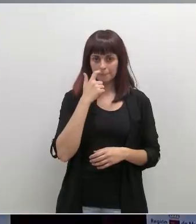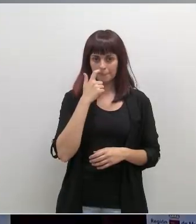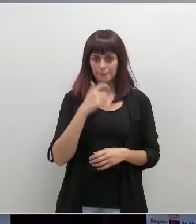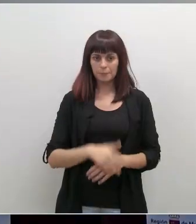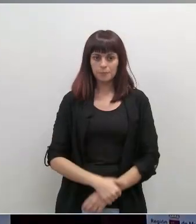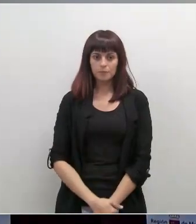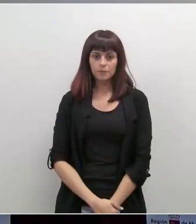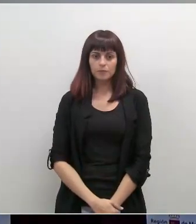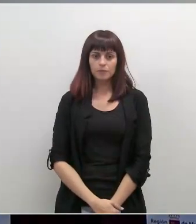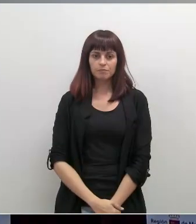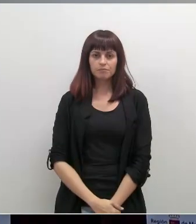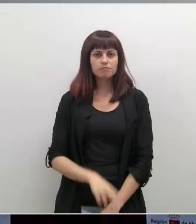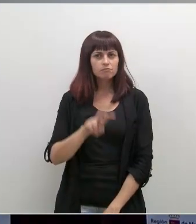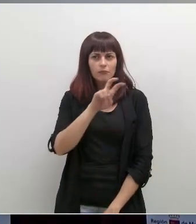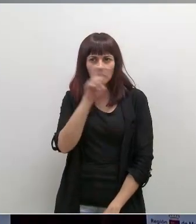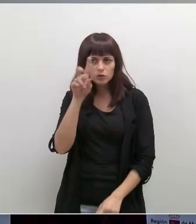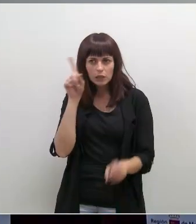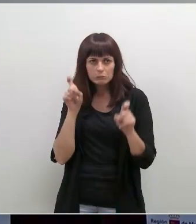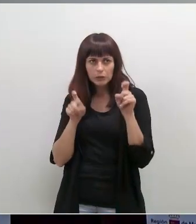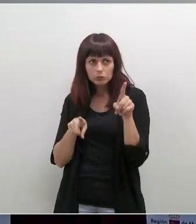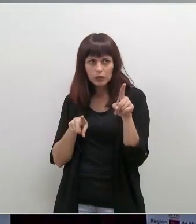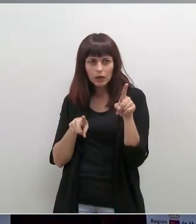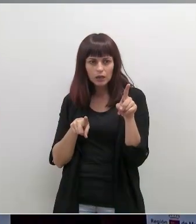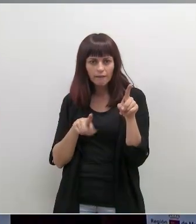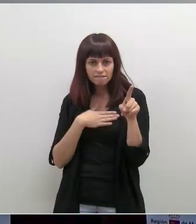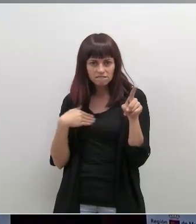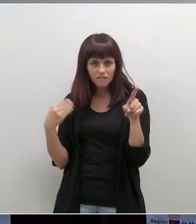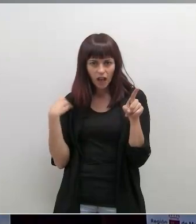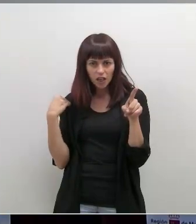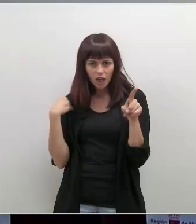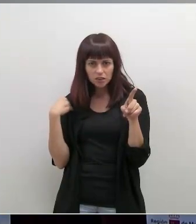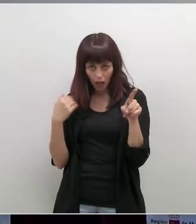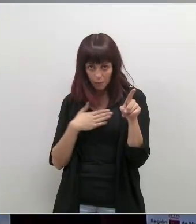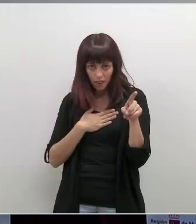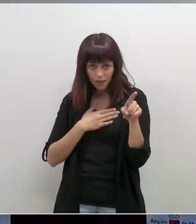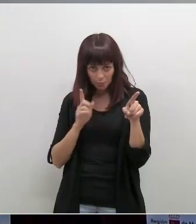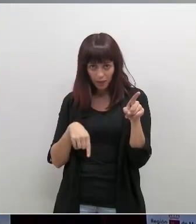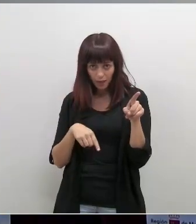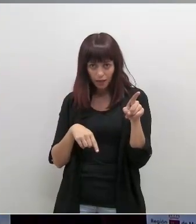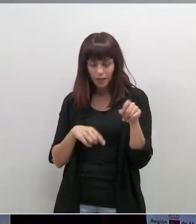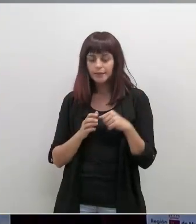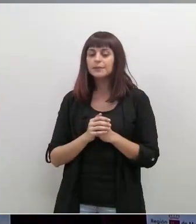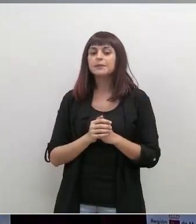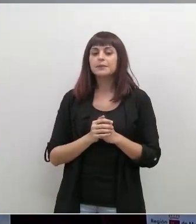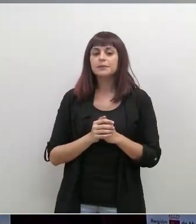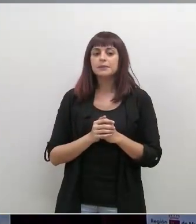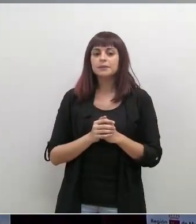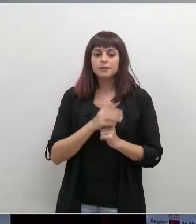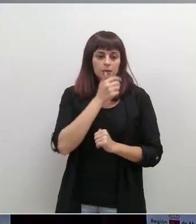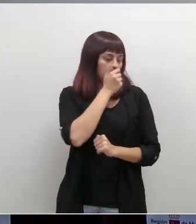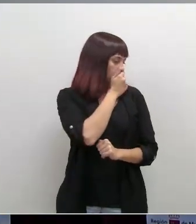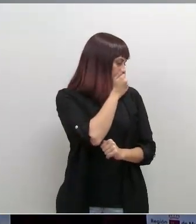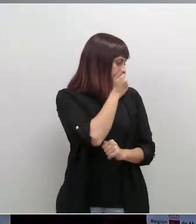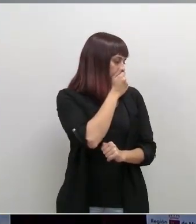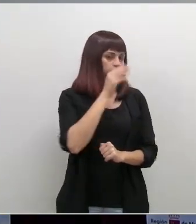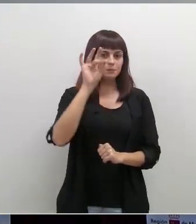¿Había alguna otra? ¿Me ibas a preguntar la siguiente a mí también? Sí, pues que pueda responder. Las aulas